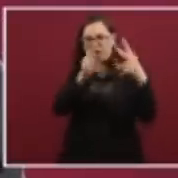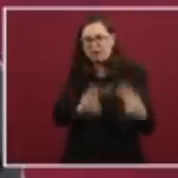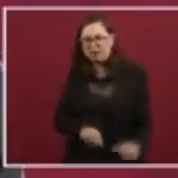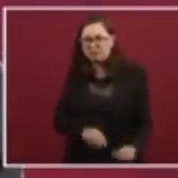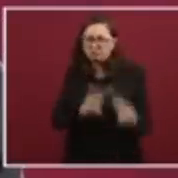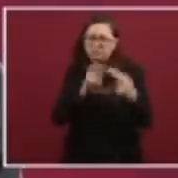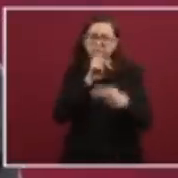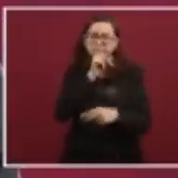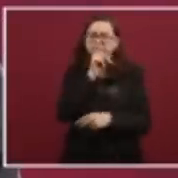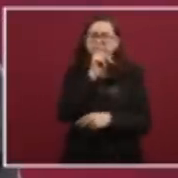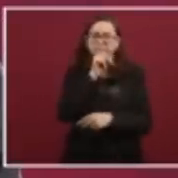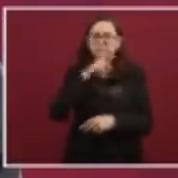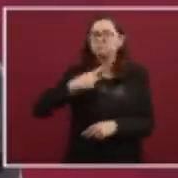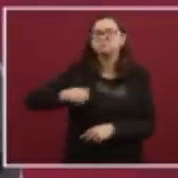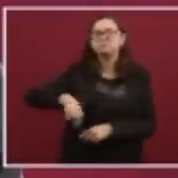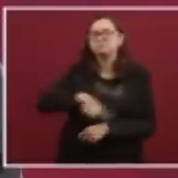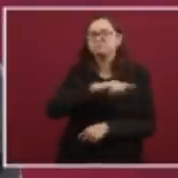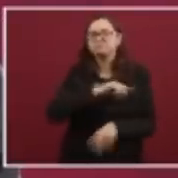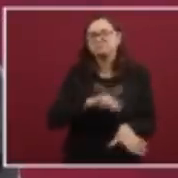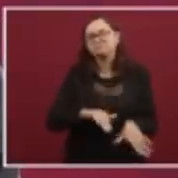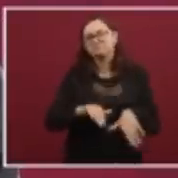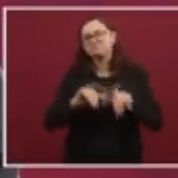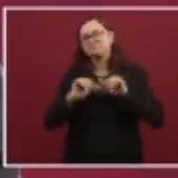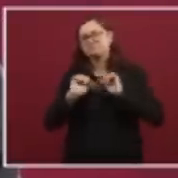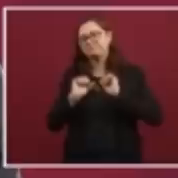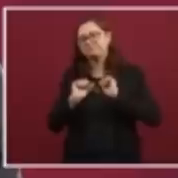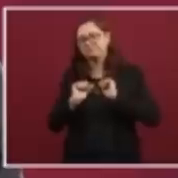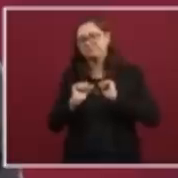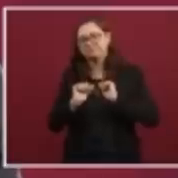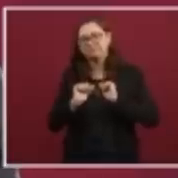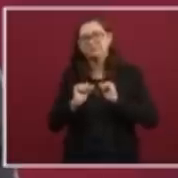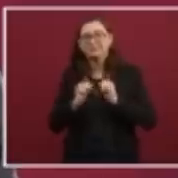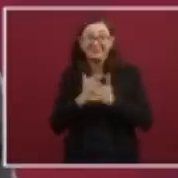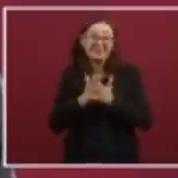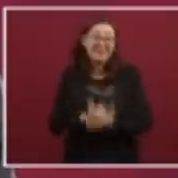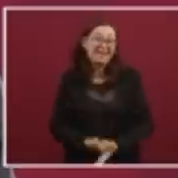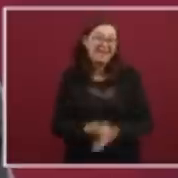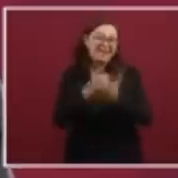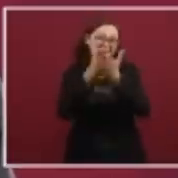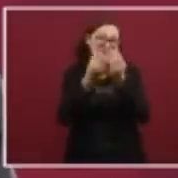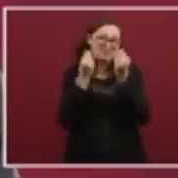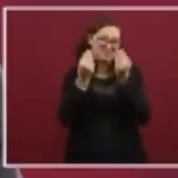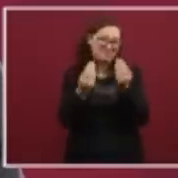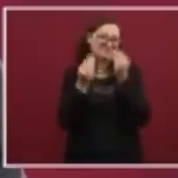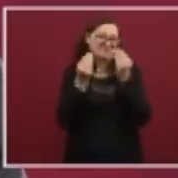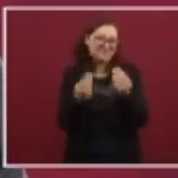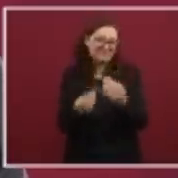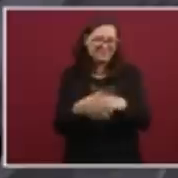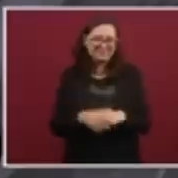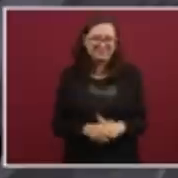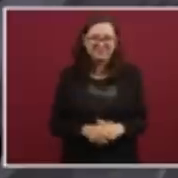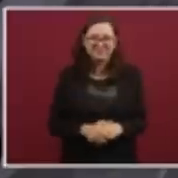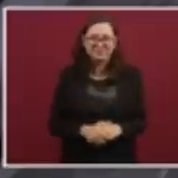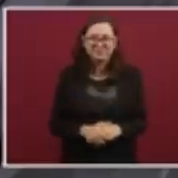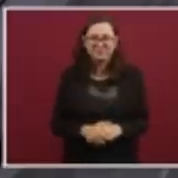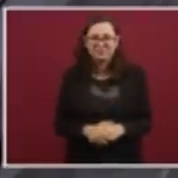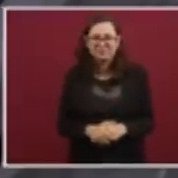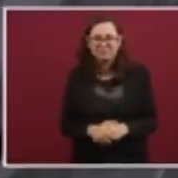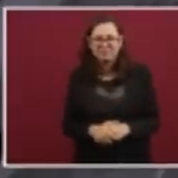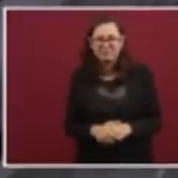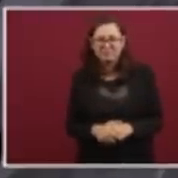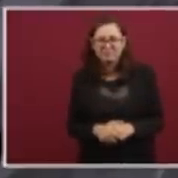comerciales. Entonces, eso ayuda. Por ejemplo, ayudó